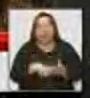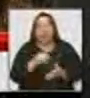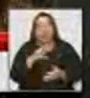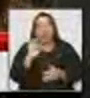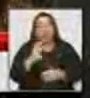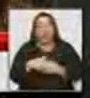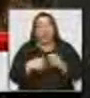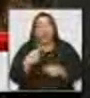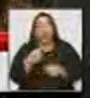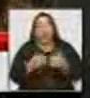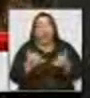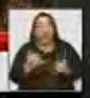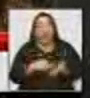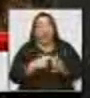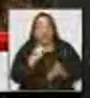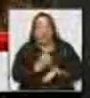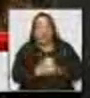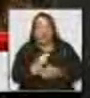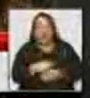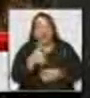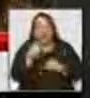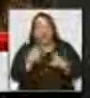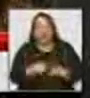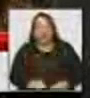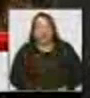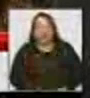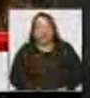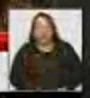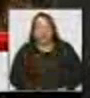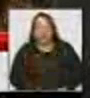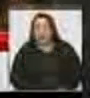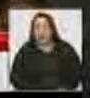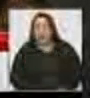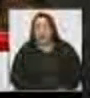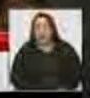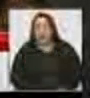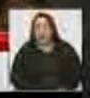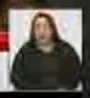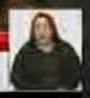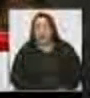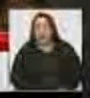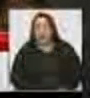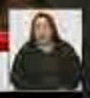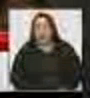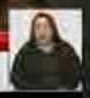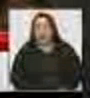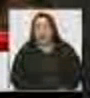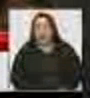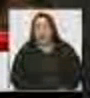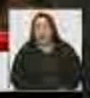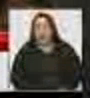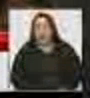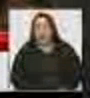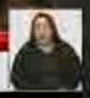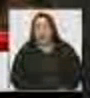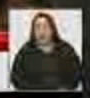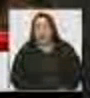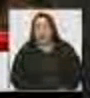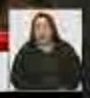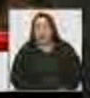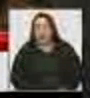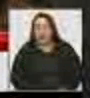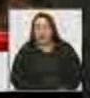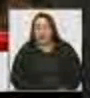de sus aportes. Ahora se está aprobando otro texto, en términos diferentes, que no son más favorables